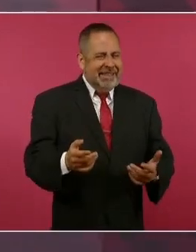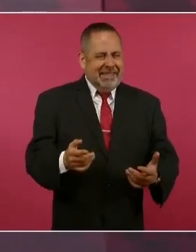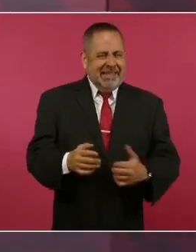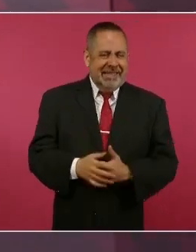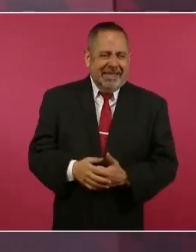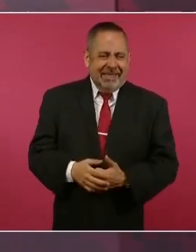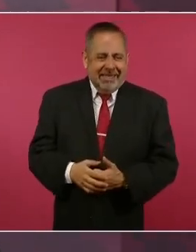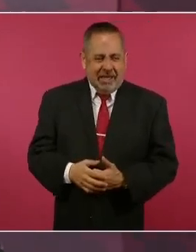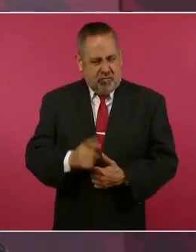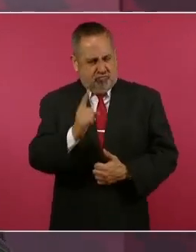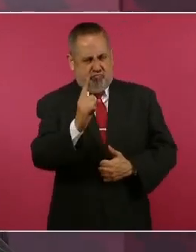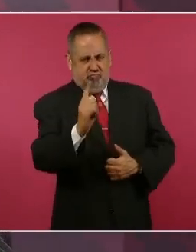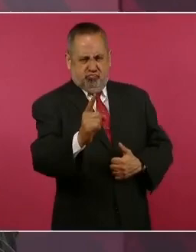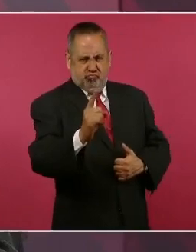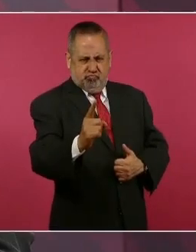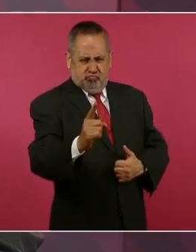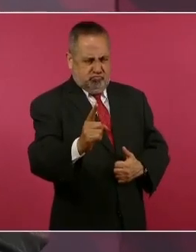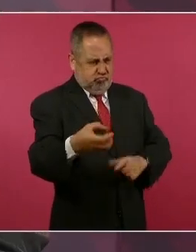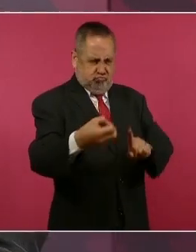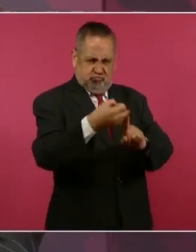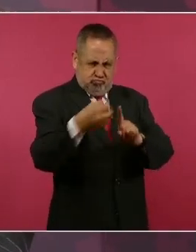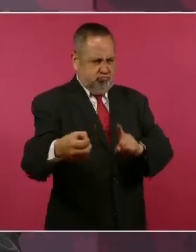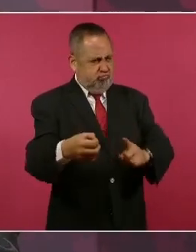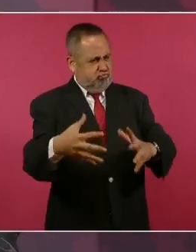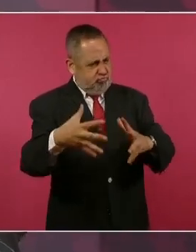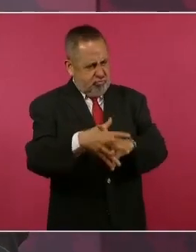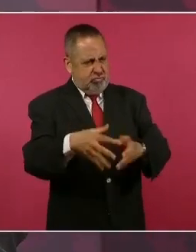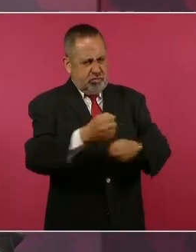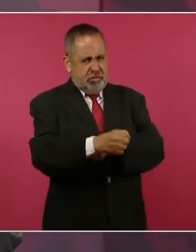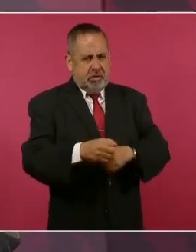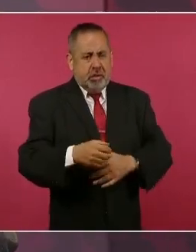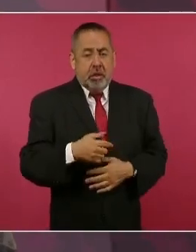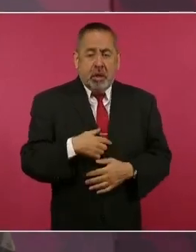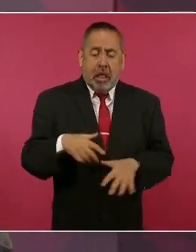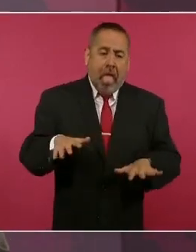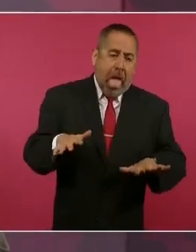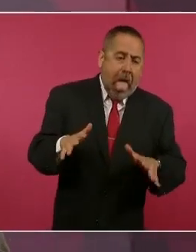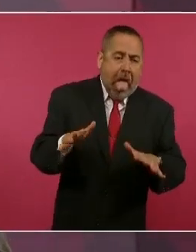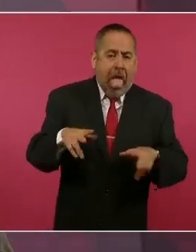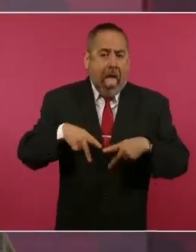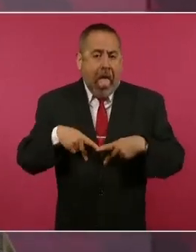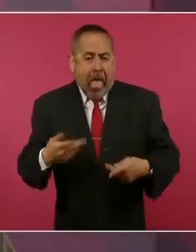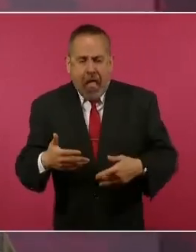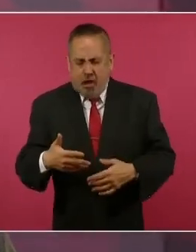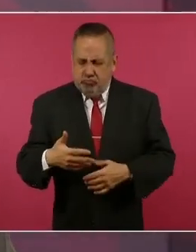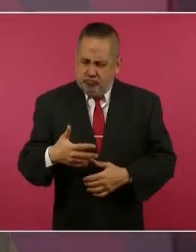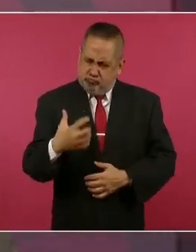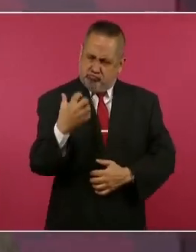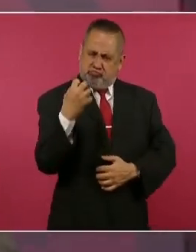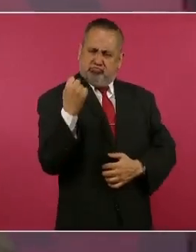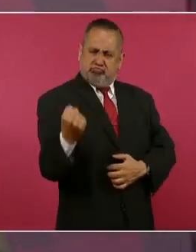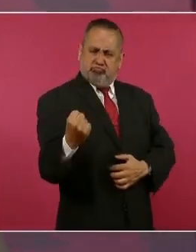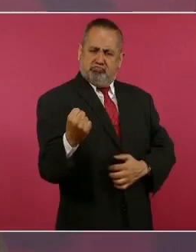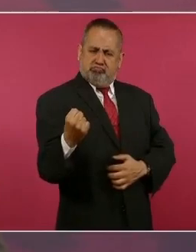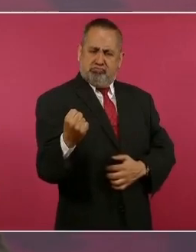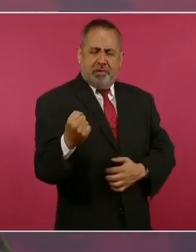que vamos a poner orden, que no me va a temblar la mano.